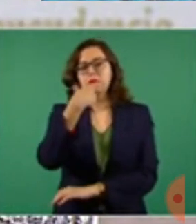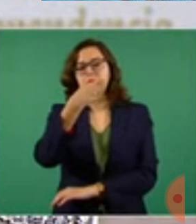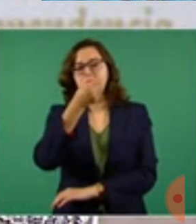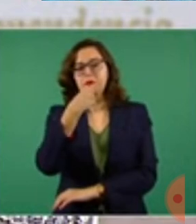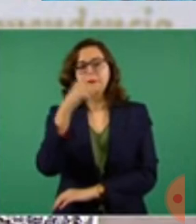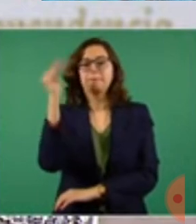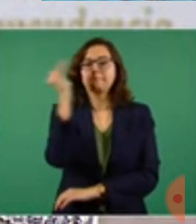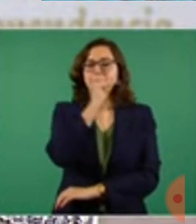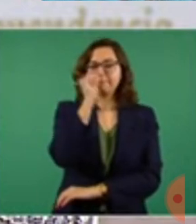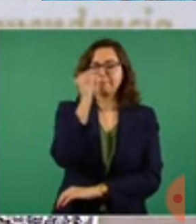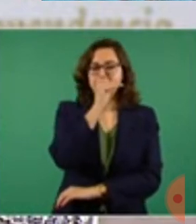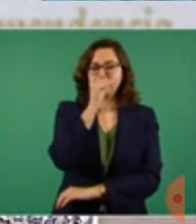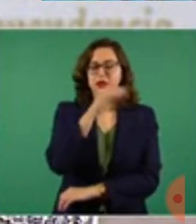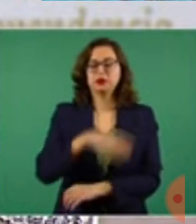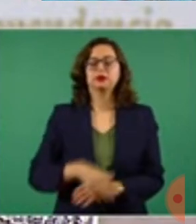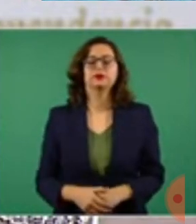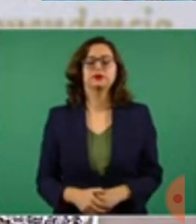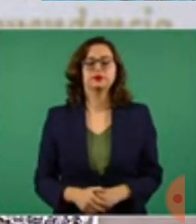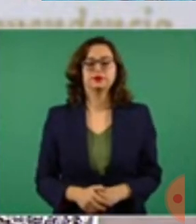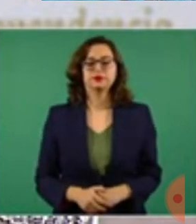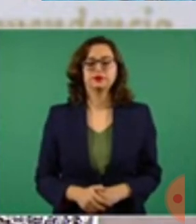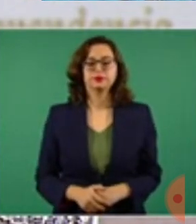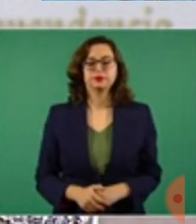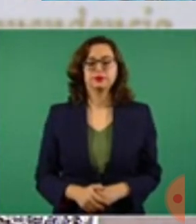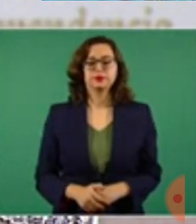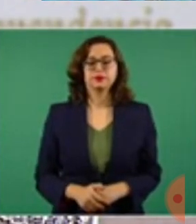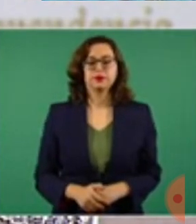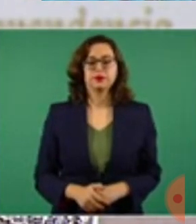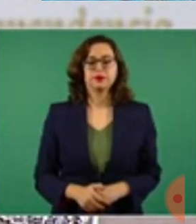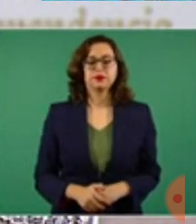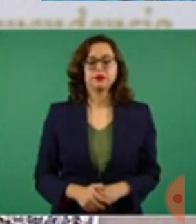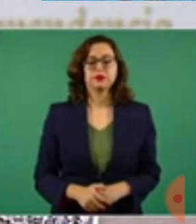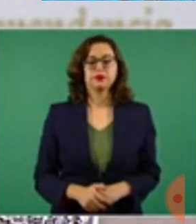gratuitos. Ya no